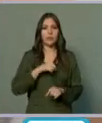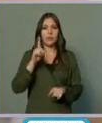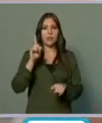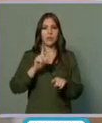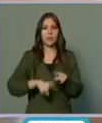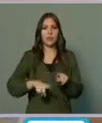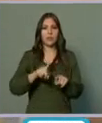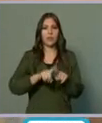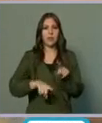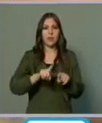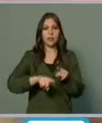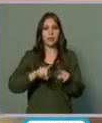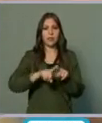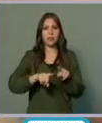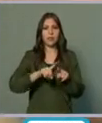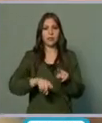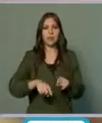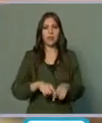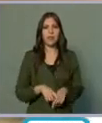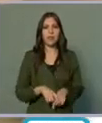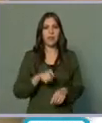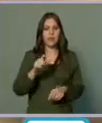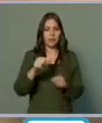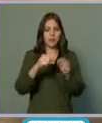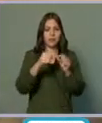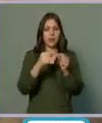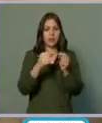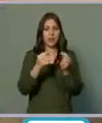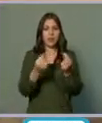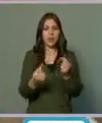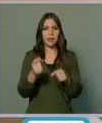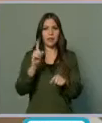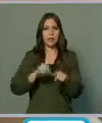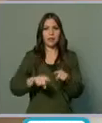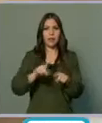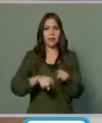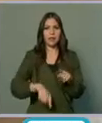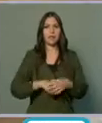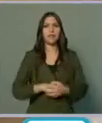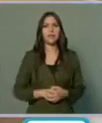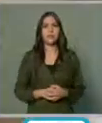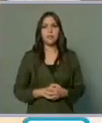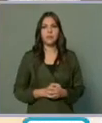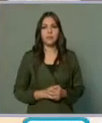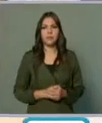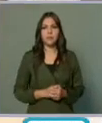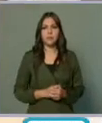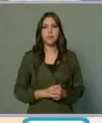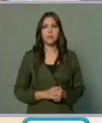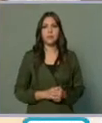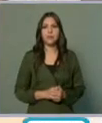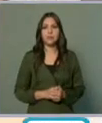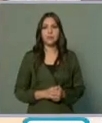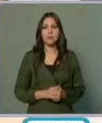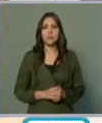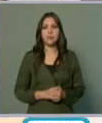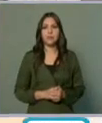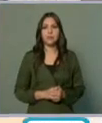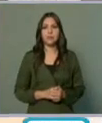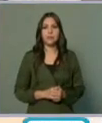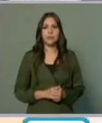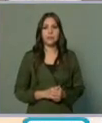de... Perfecto, el intestino, en la parte de arriba que tenemos el intestino, es importante limpiarlo. Pásamelo, chef, yo lo tengo de este